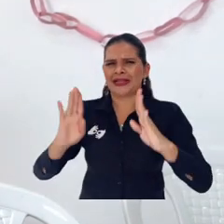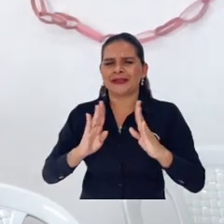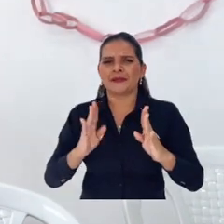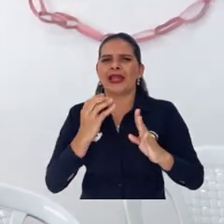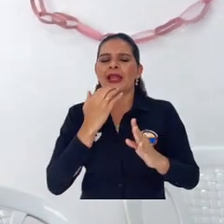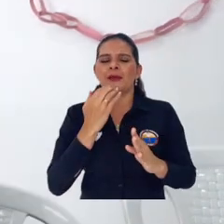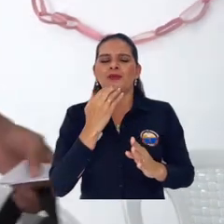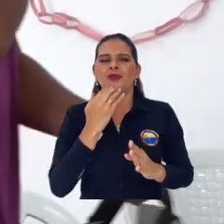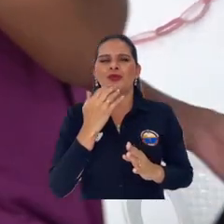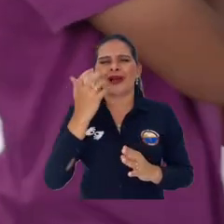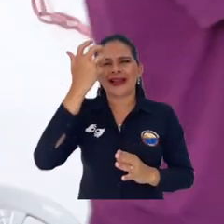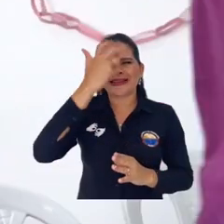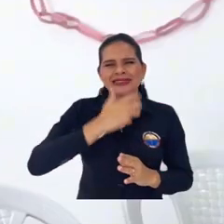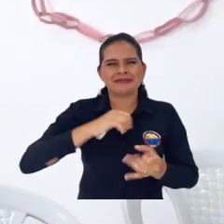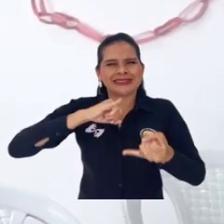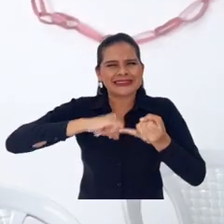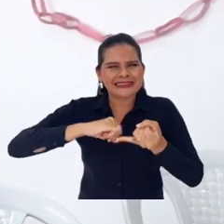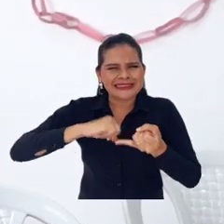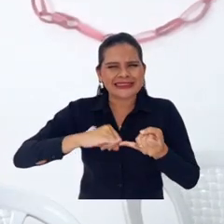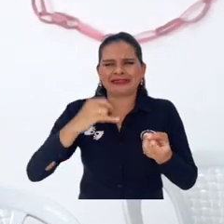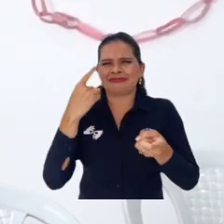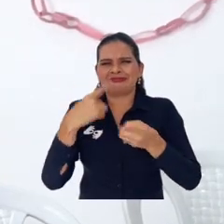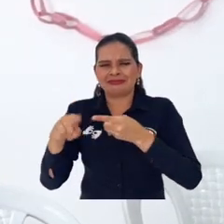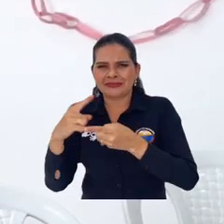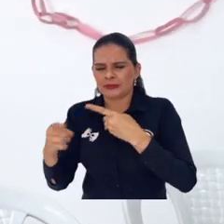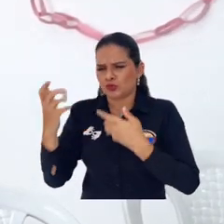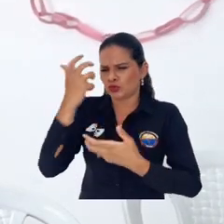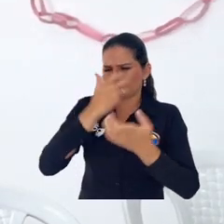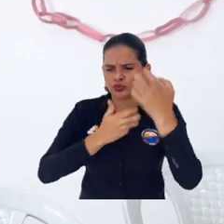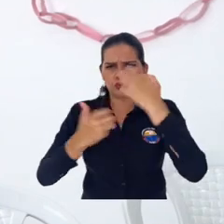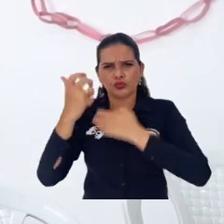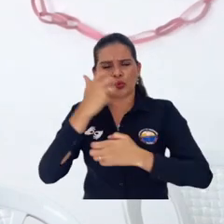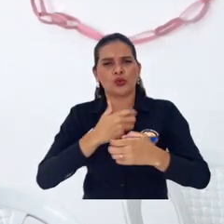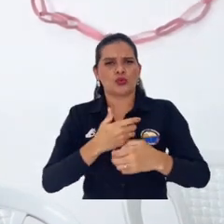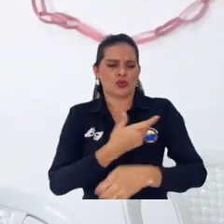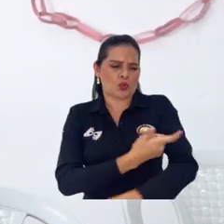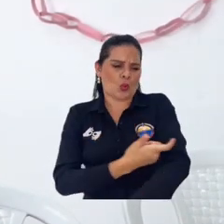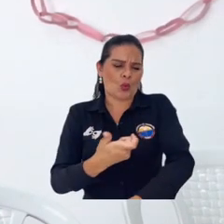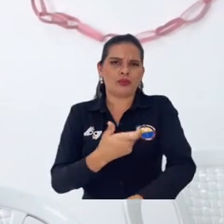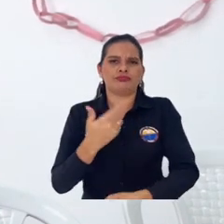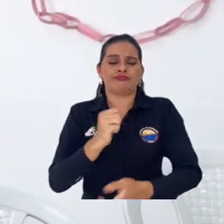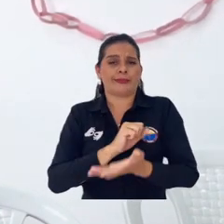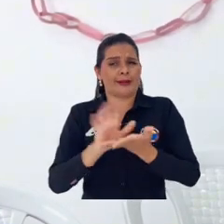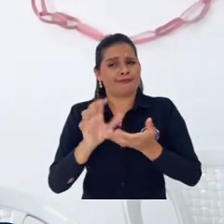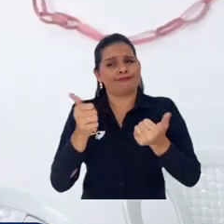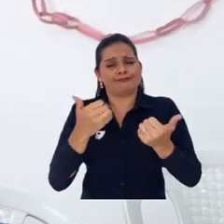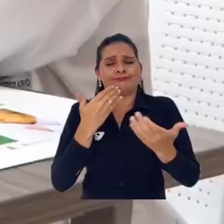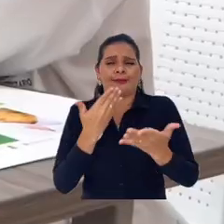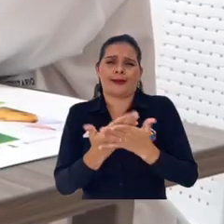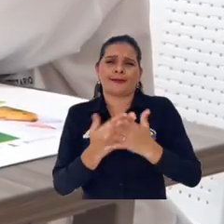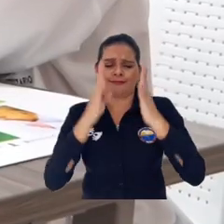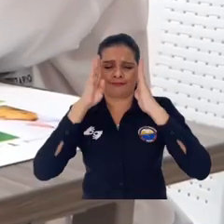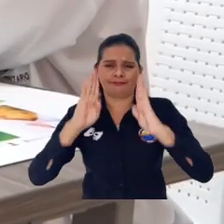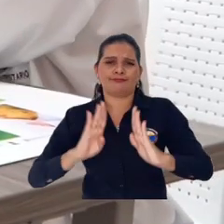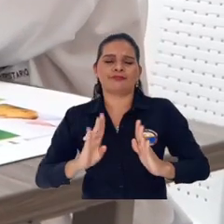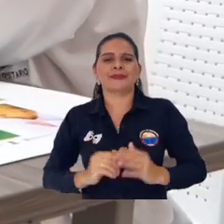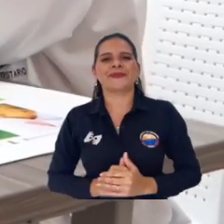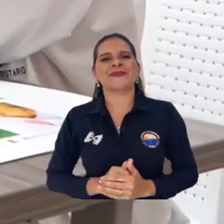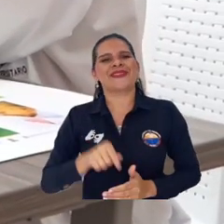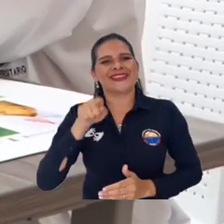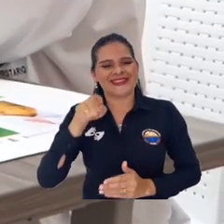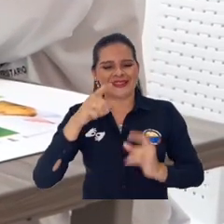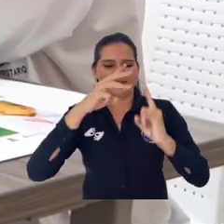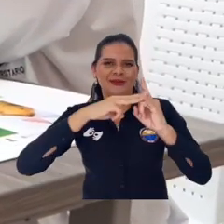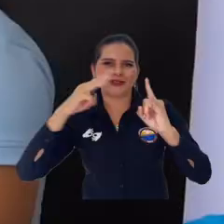importantes como pruebas de VIH y pues todos esos temas de salud son sumamente importantes incluirlos en el estudiantado. Con estas iniciativas,